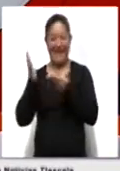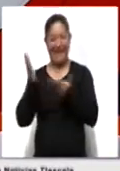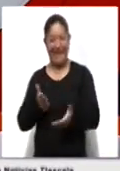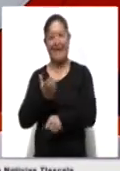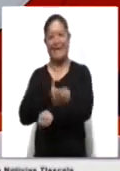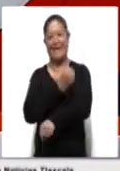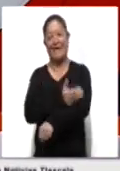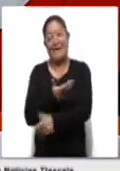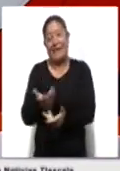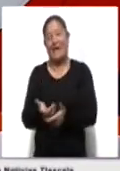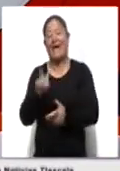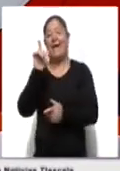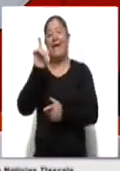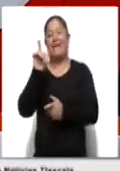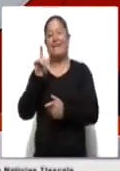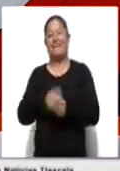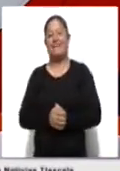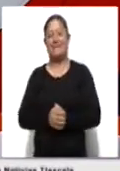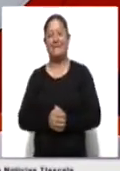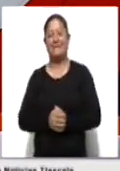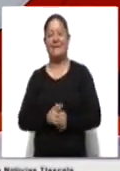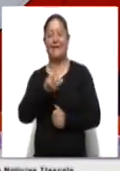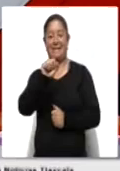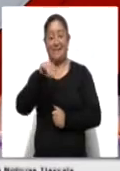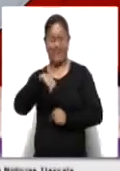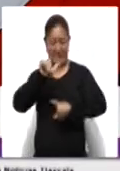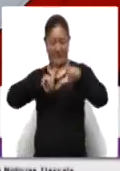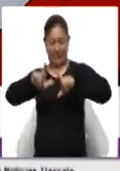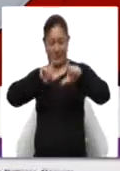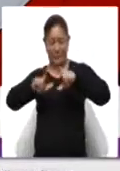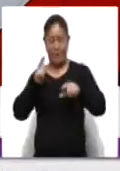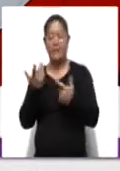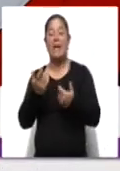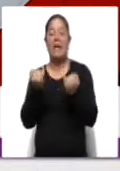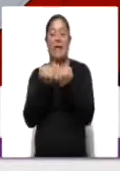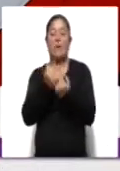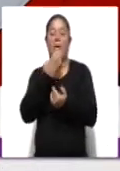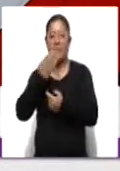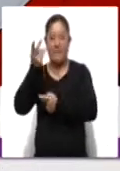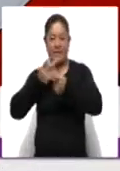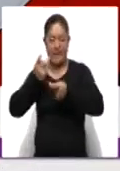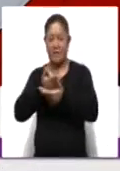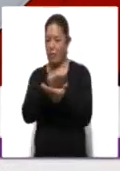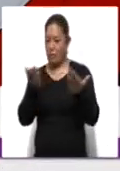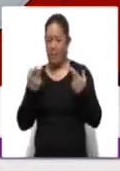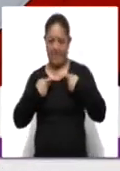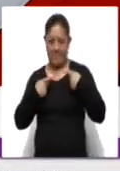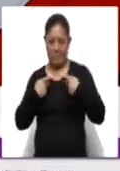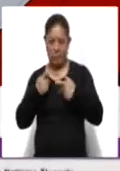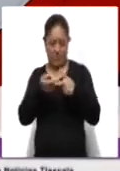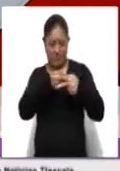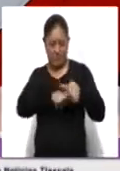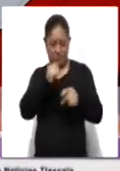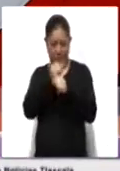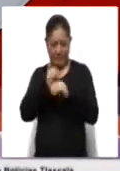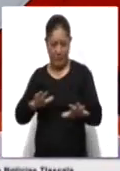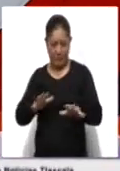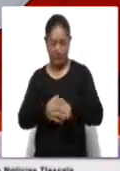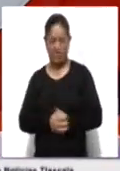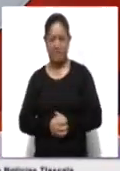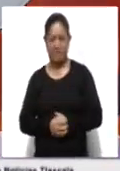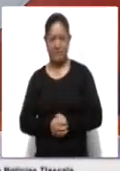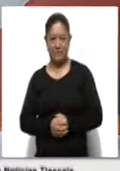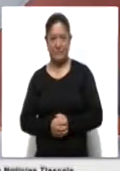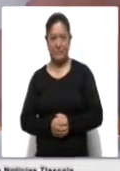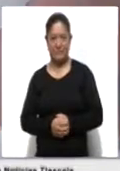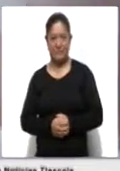acompañándonos en el lenguaje de señas. También le doy la bienvenida, bueno, a quienes nos escriben como siempre, y vamos a comenzar con la información.